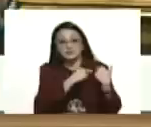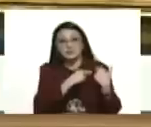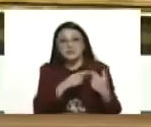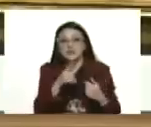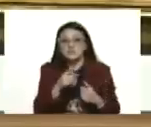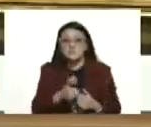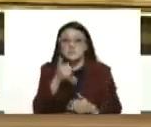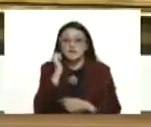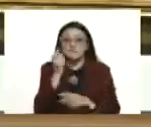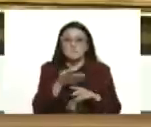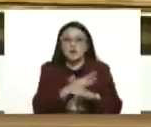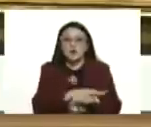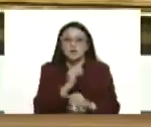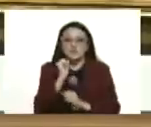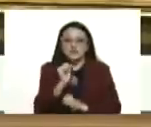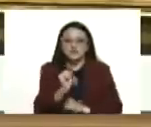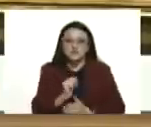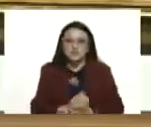es la mayor traición.